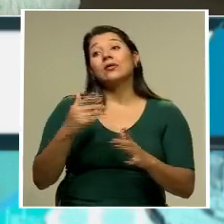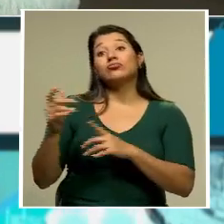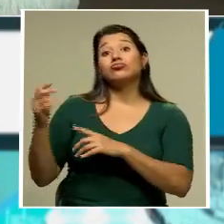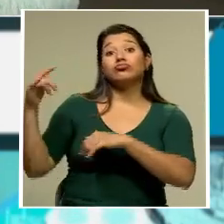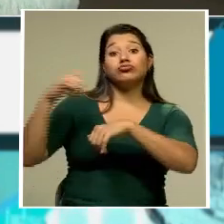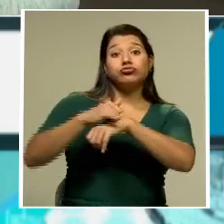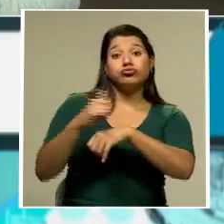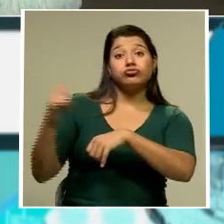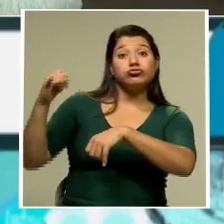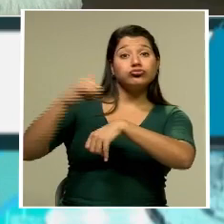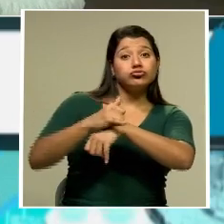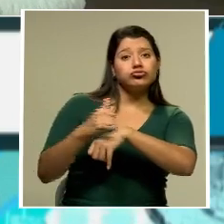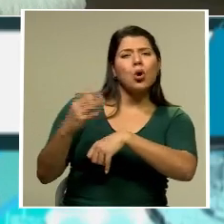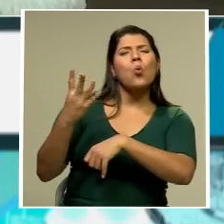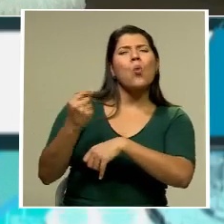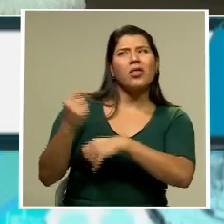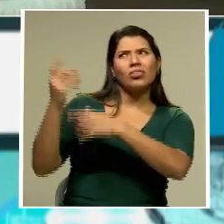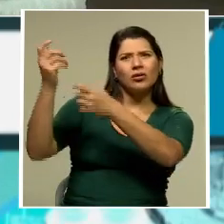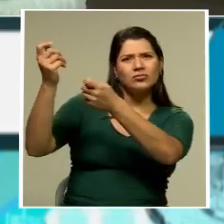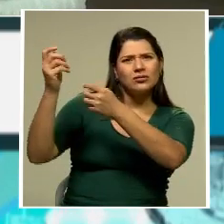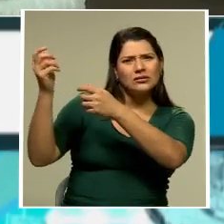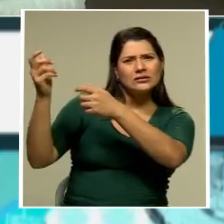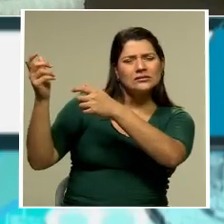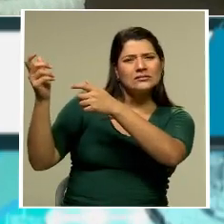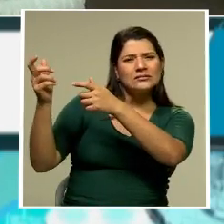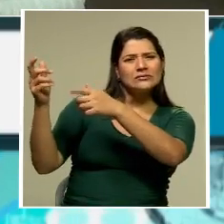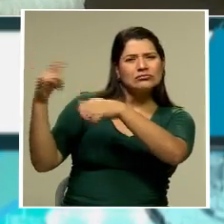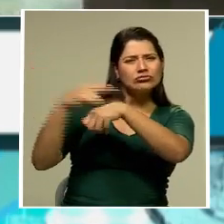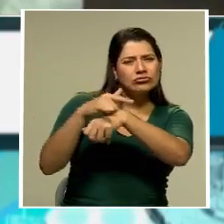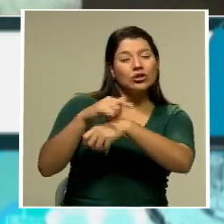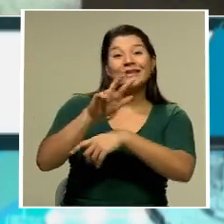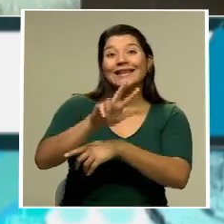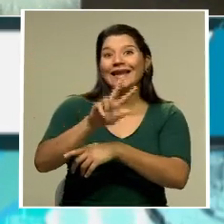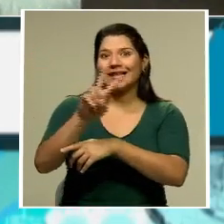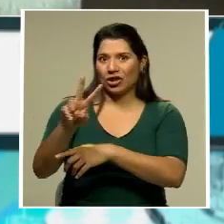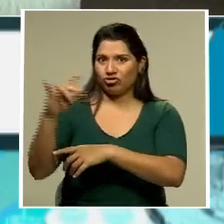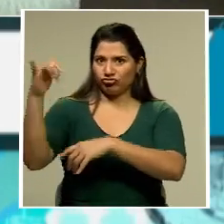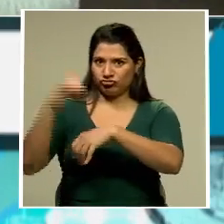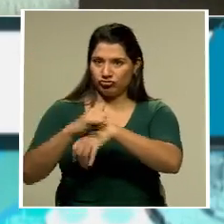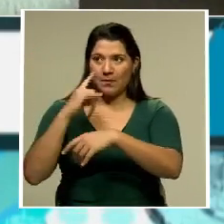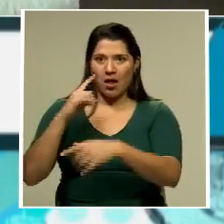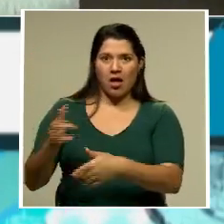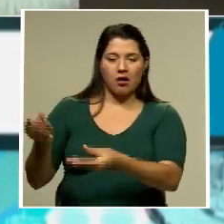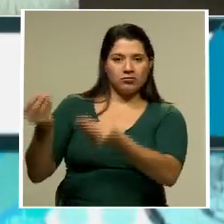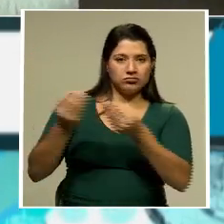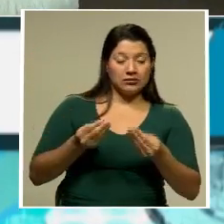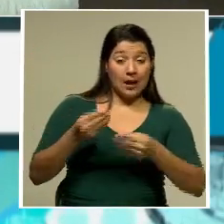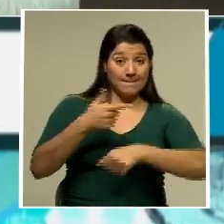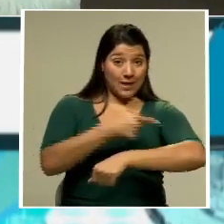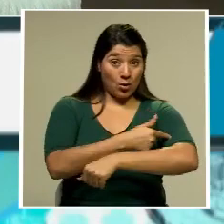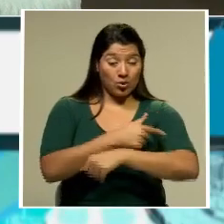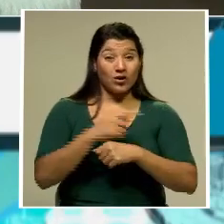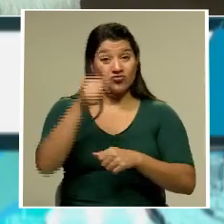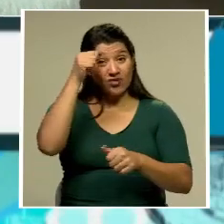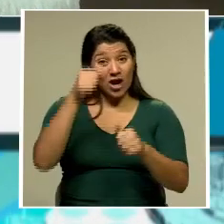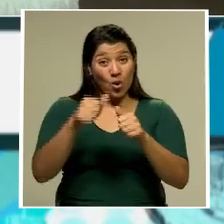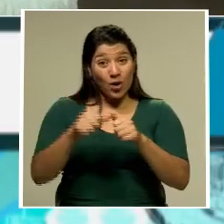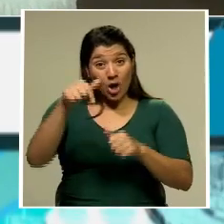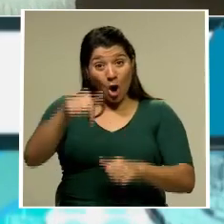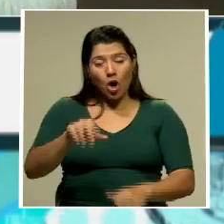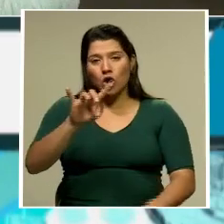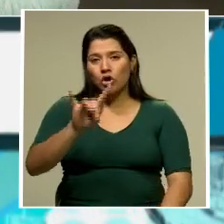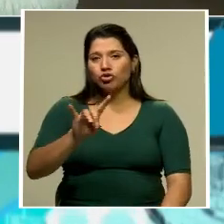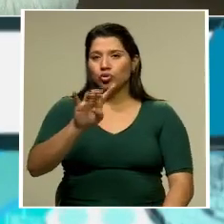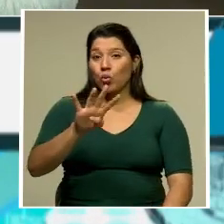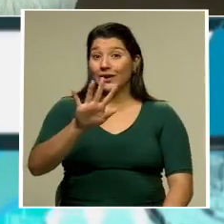para traer o transportar estas dosis al país. Es la información que tenemos. Les recordamos que a partir de las